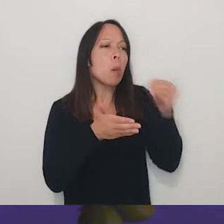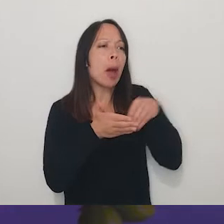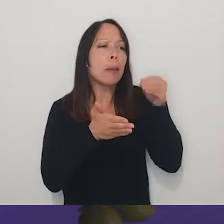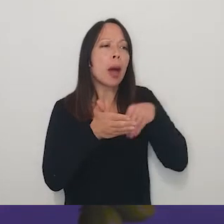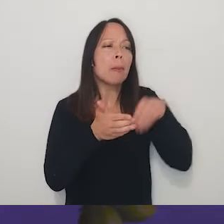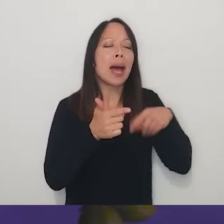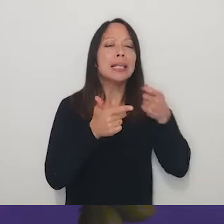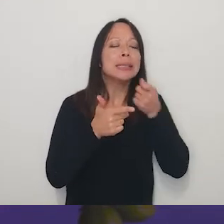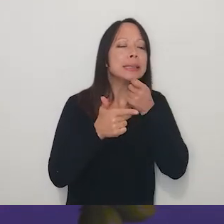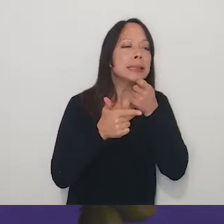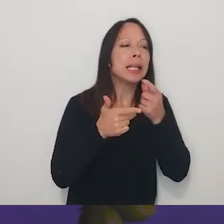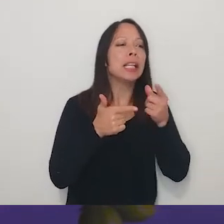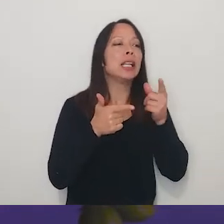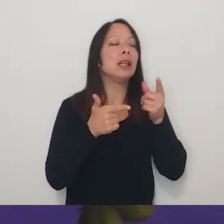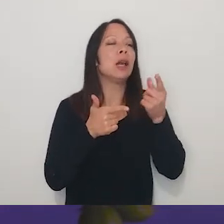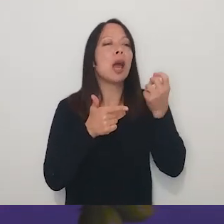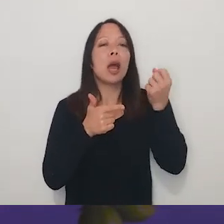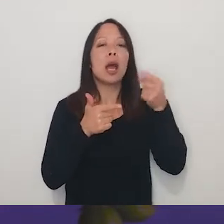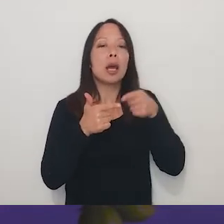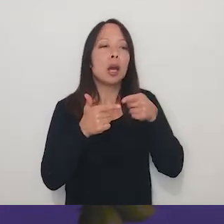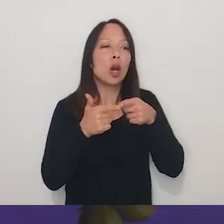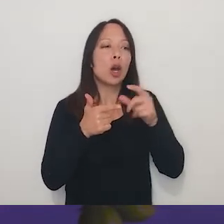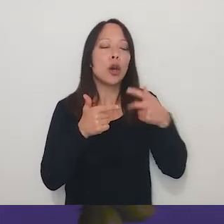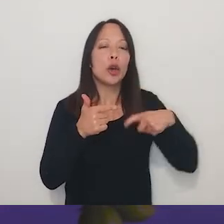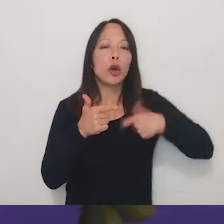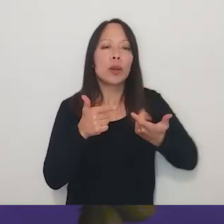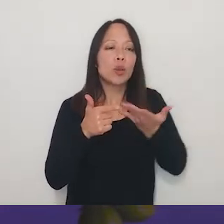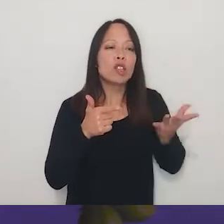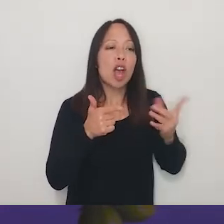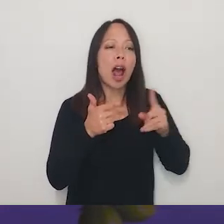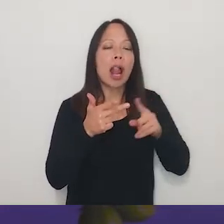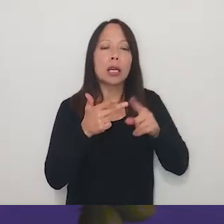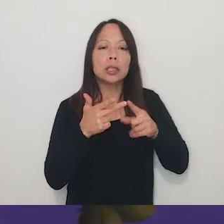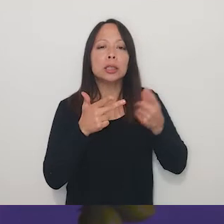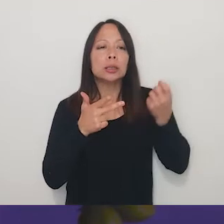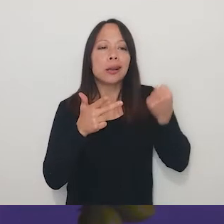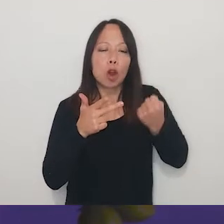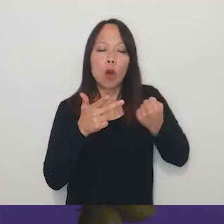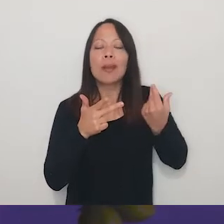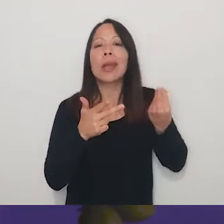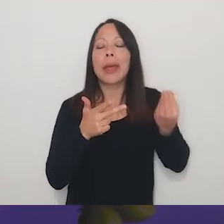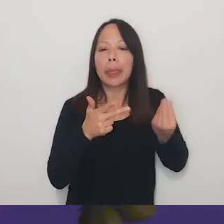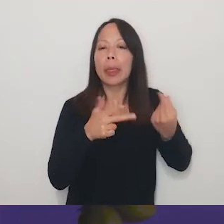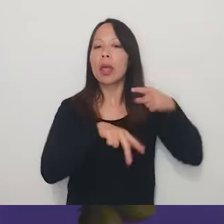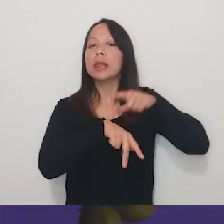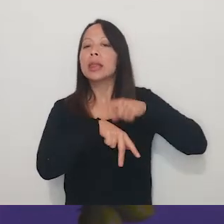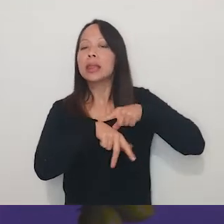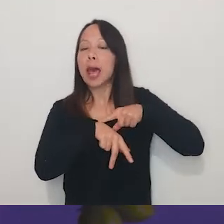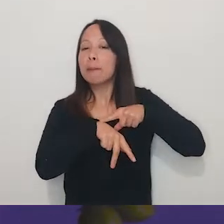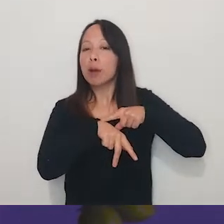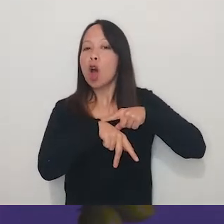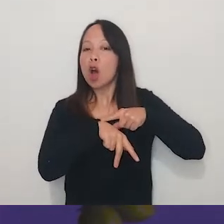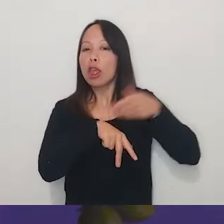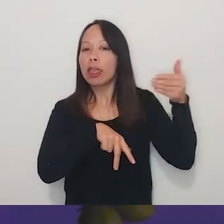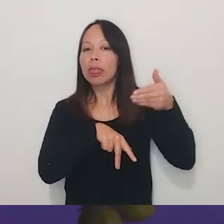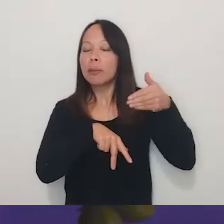o si, bueno, si depende de las posibilidades que tenga de cobertura o de recursos para estudiarlo, el tiempo que tarda el